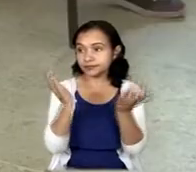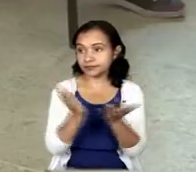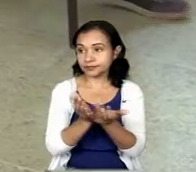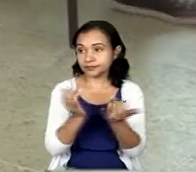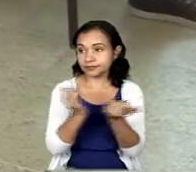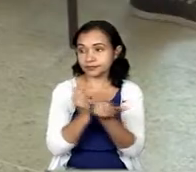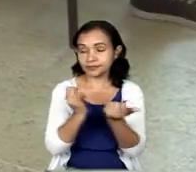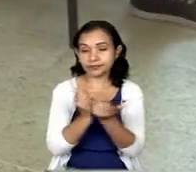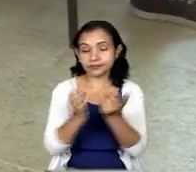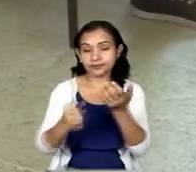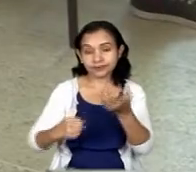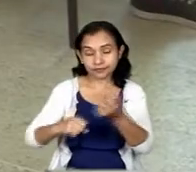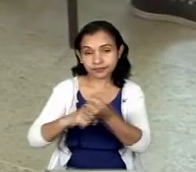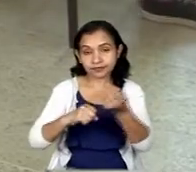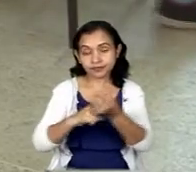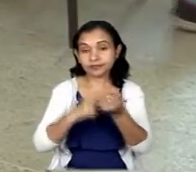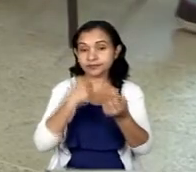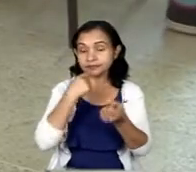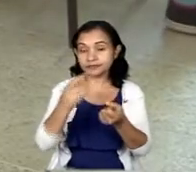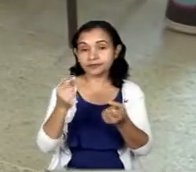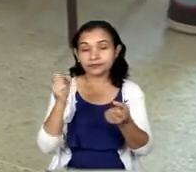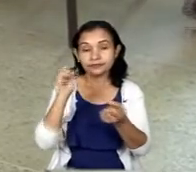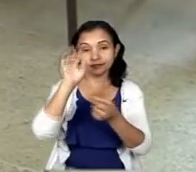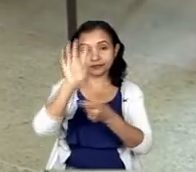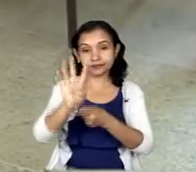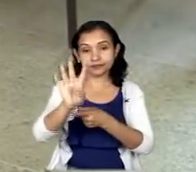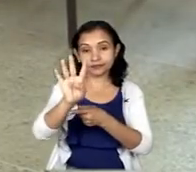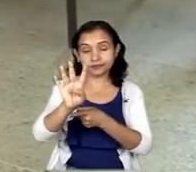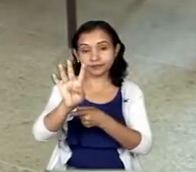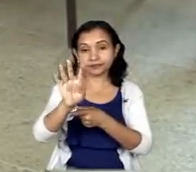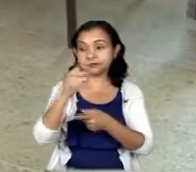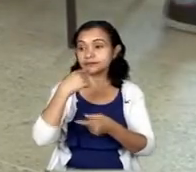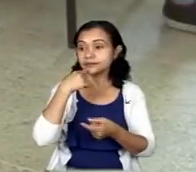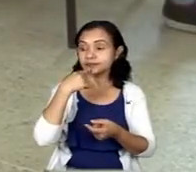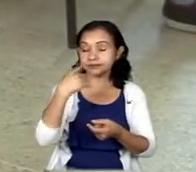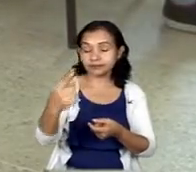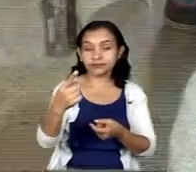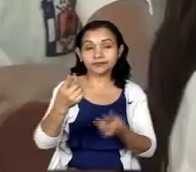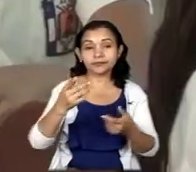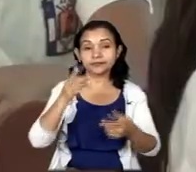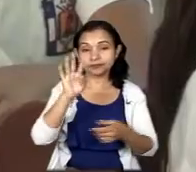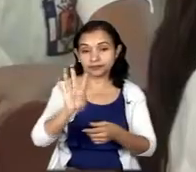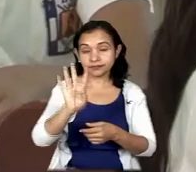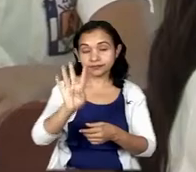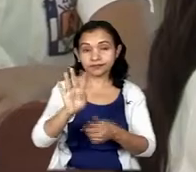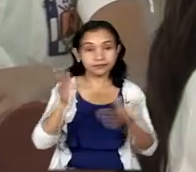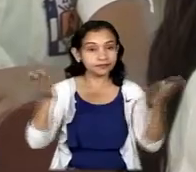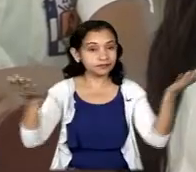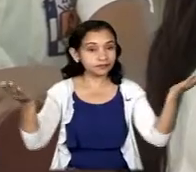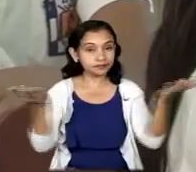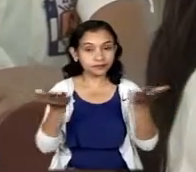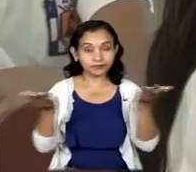de desarrollo sostenible, en el objetivo 4 te plantea eso precisamente,